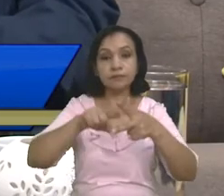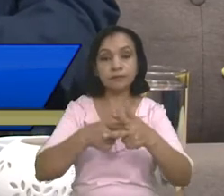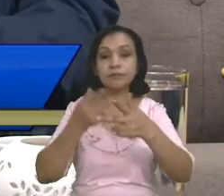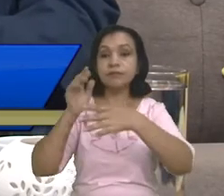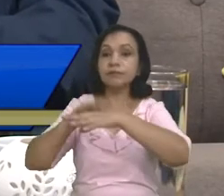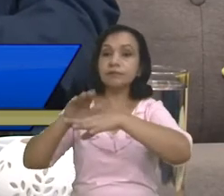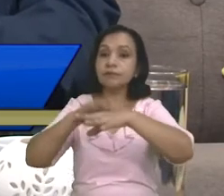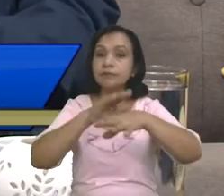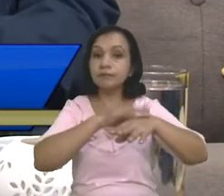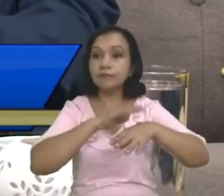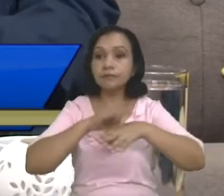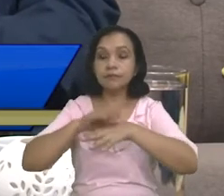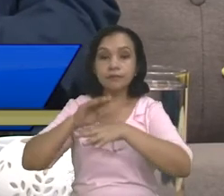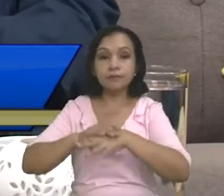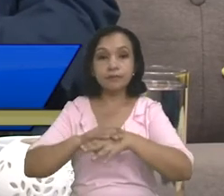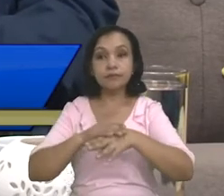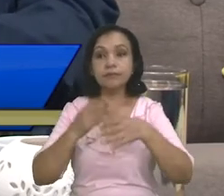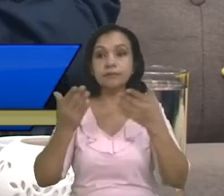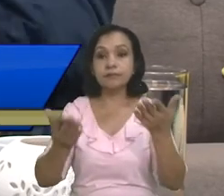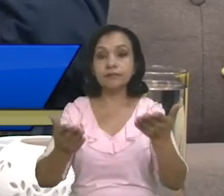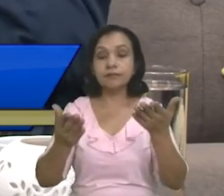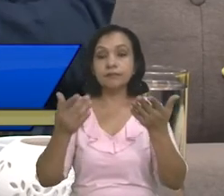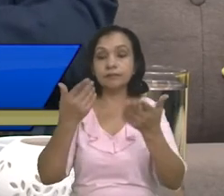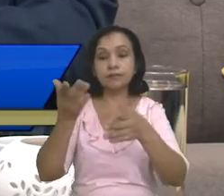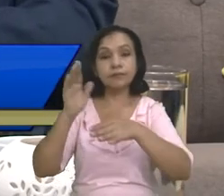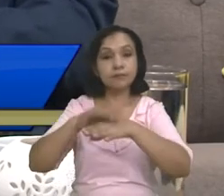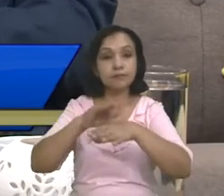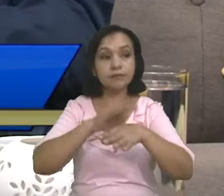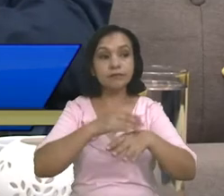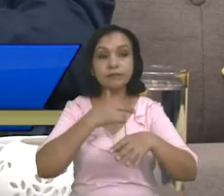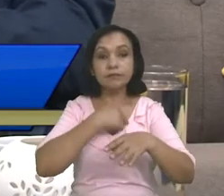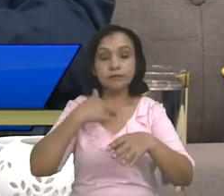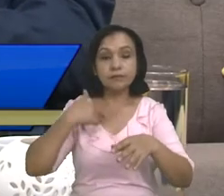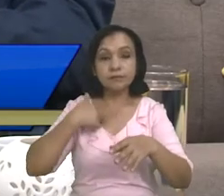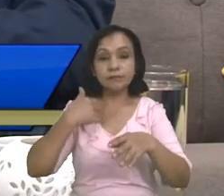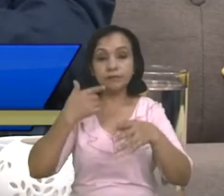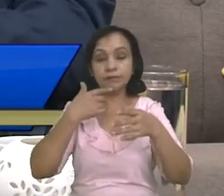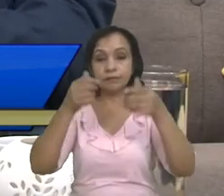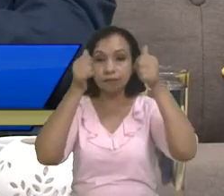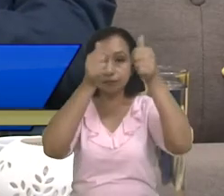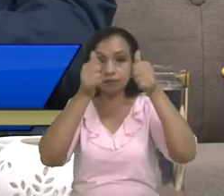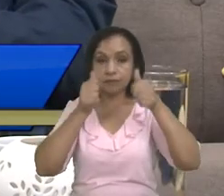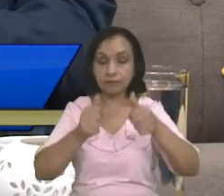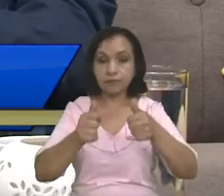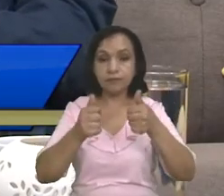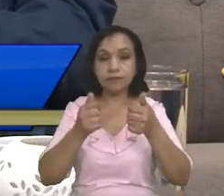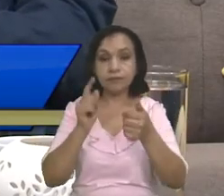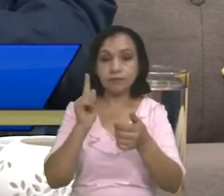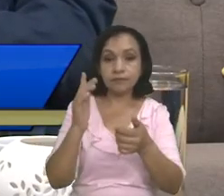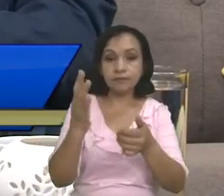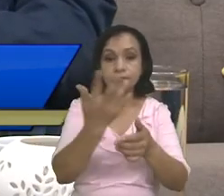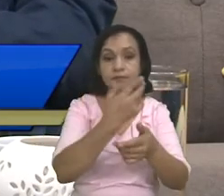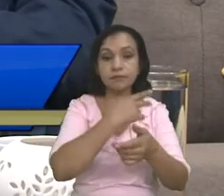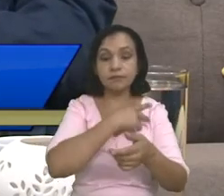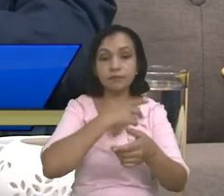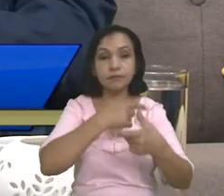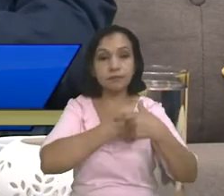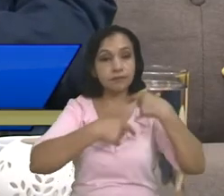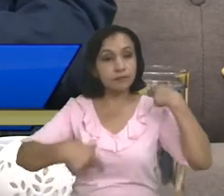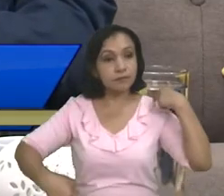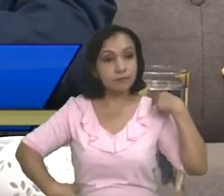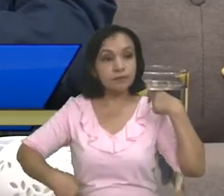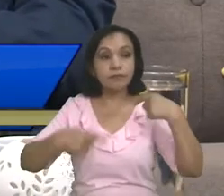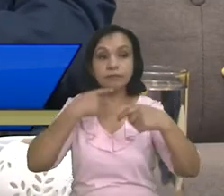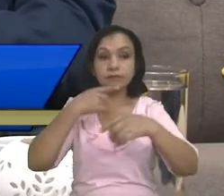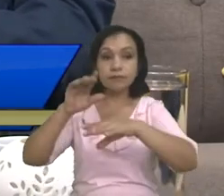y en esa convocatoria hubo una declaratoria una declaración y donde éste se